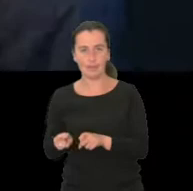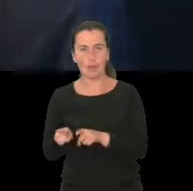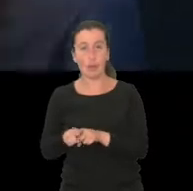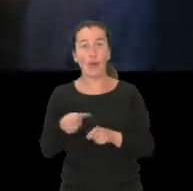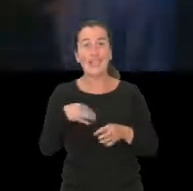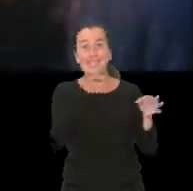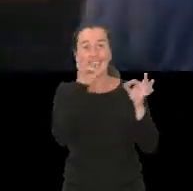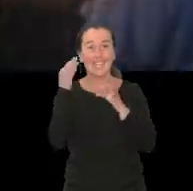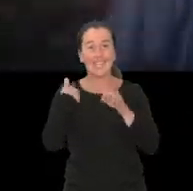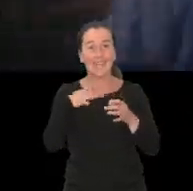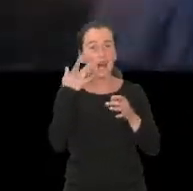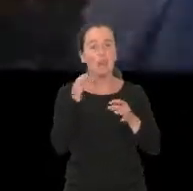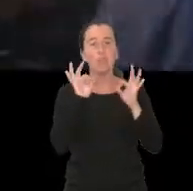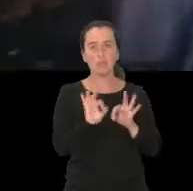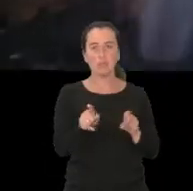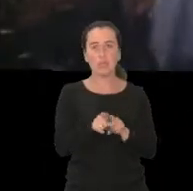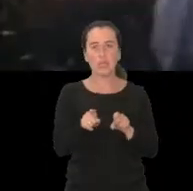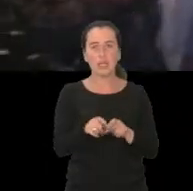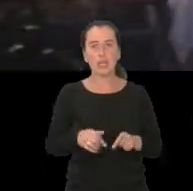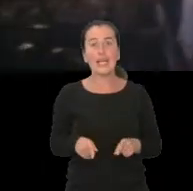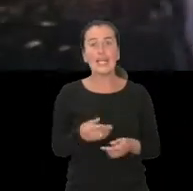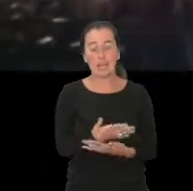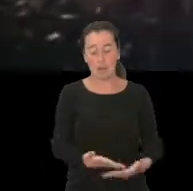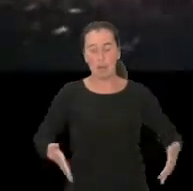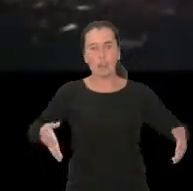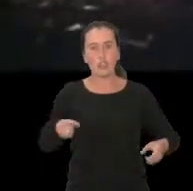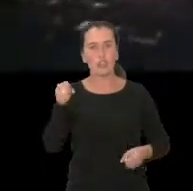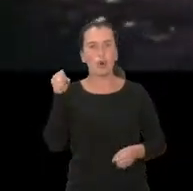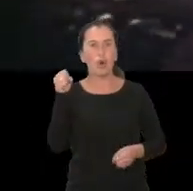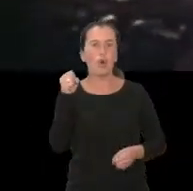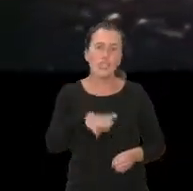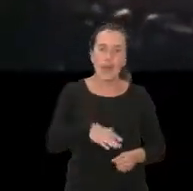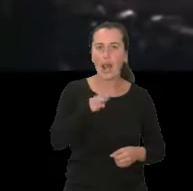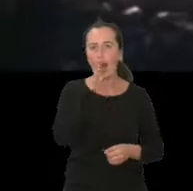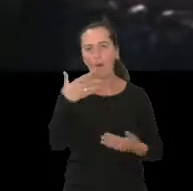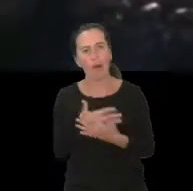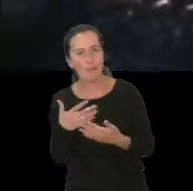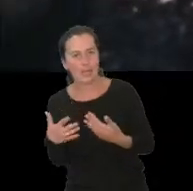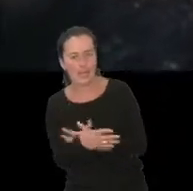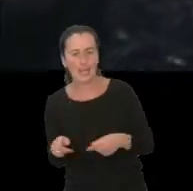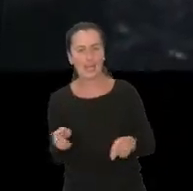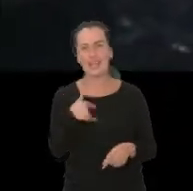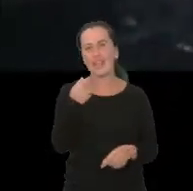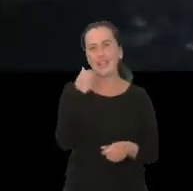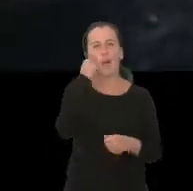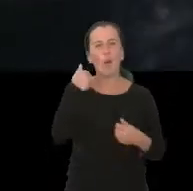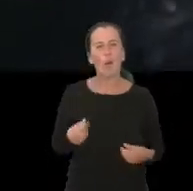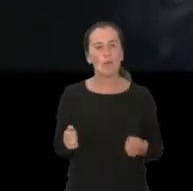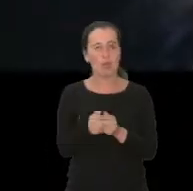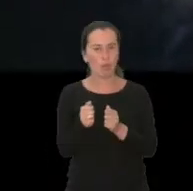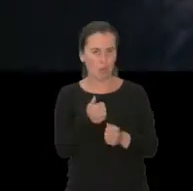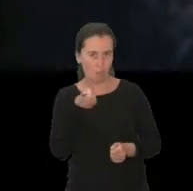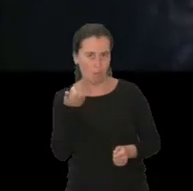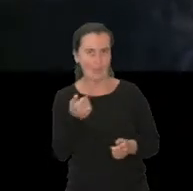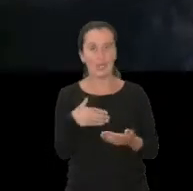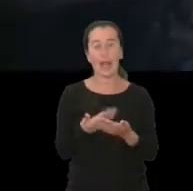vez eviscerada, se sazonaba en un depósito de salmuera, lo cual mejoraba su consistencia.